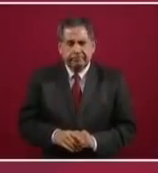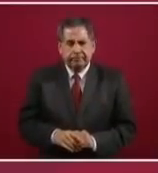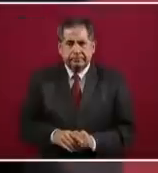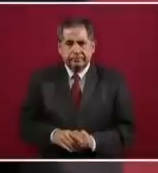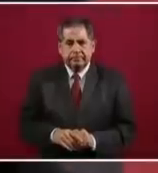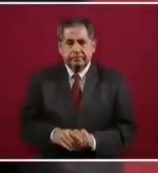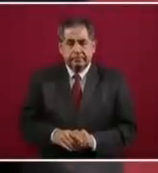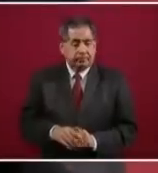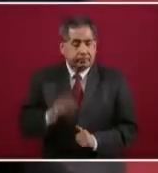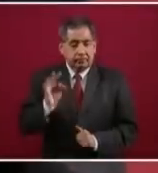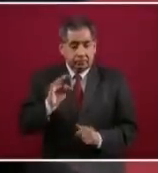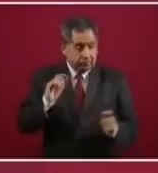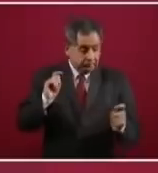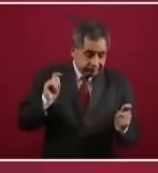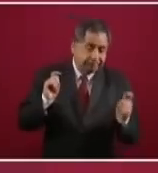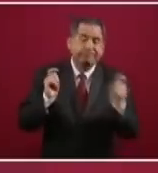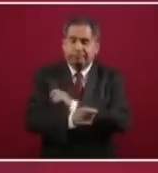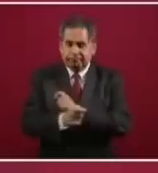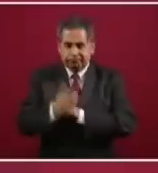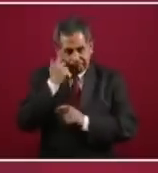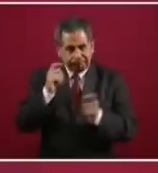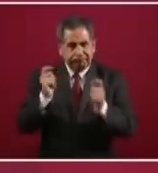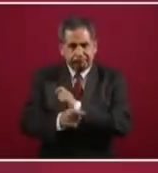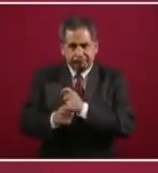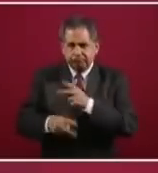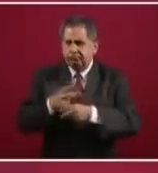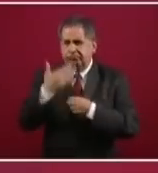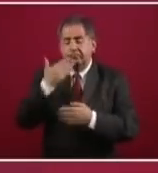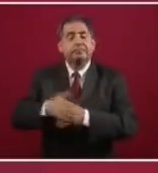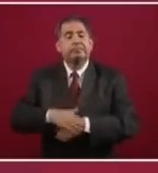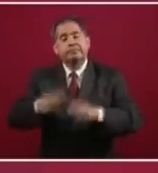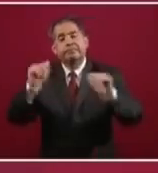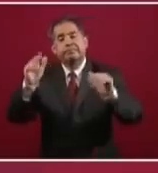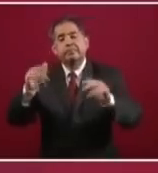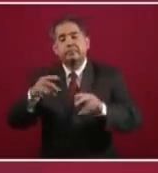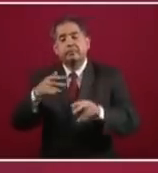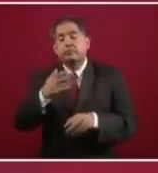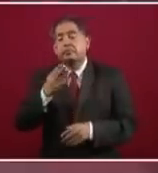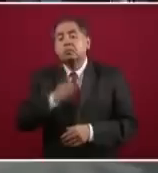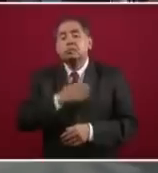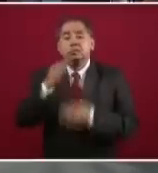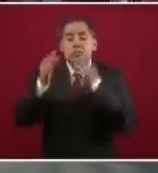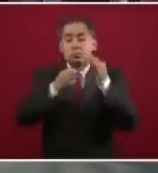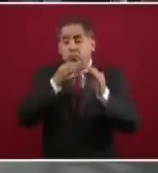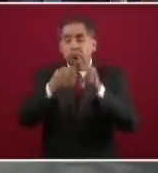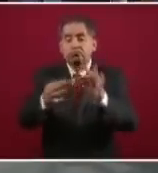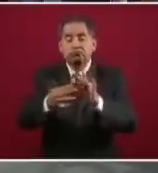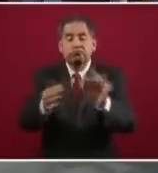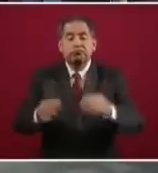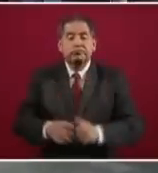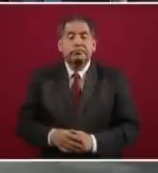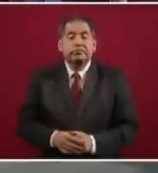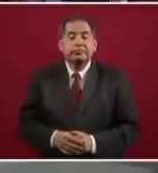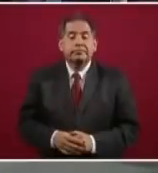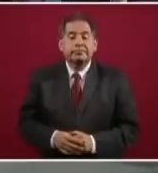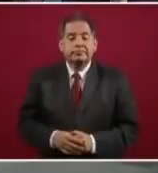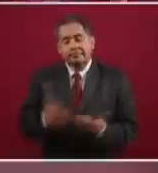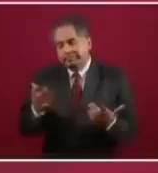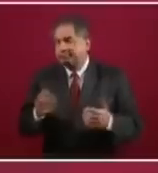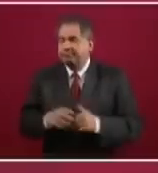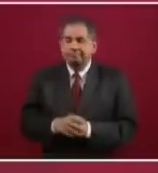Si no, no hay cambio. Y vamos muy bien. Bueno, les tengo una buena noticia.